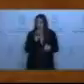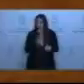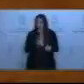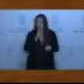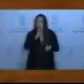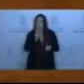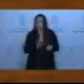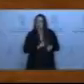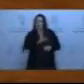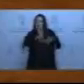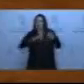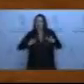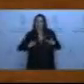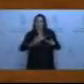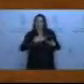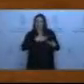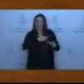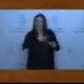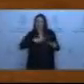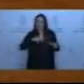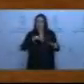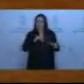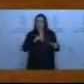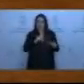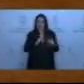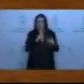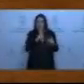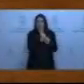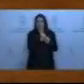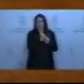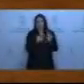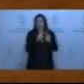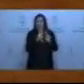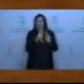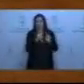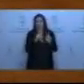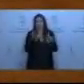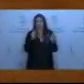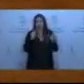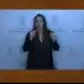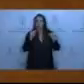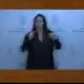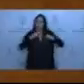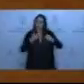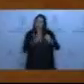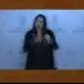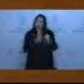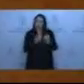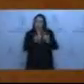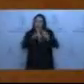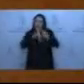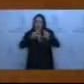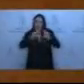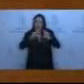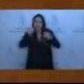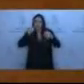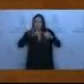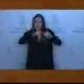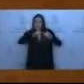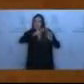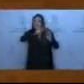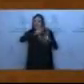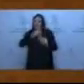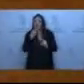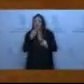tiene personal propio, funciona para asegurar sus fines a través de un convenio con una empresa y directamente la sindicatura señala que ese